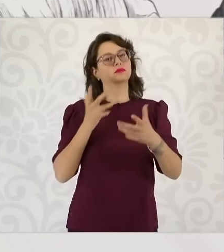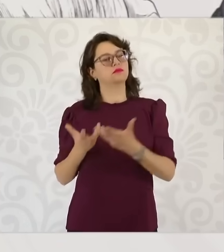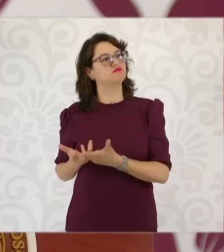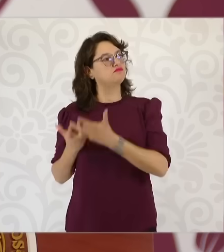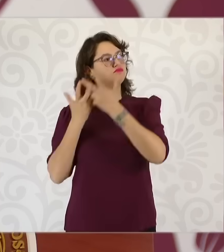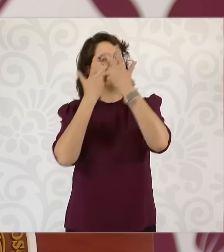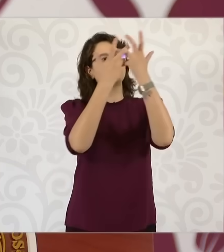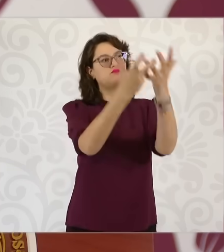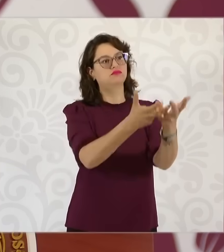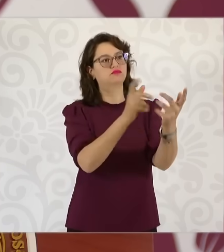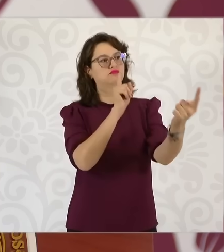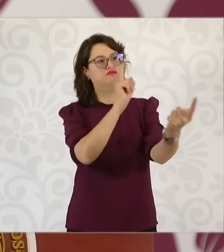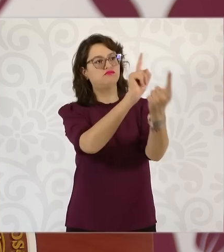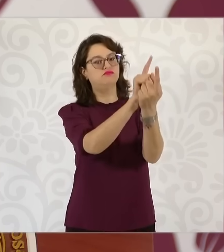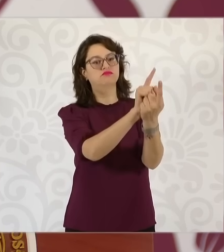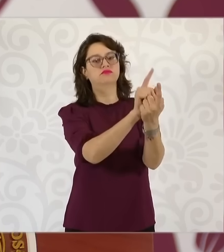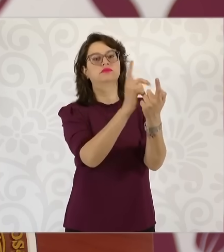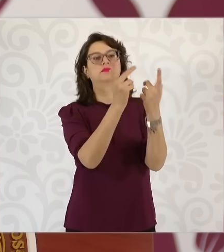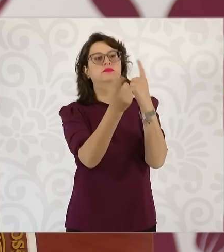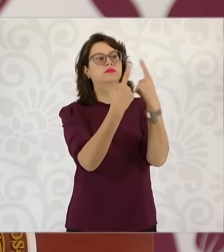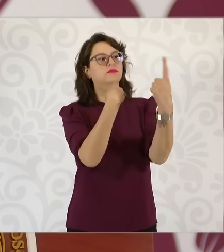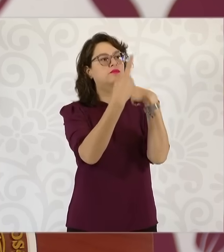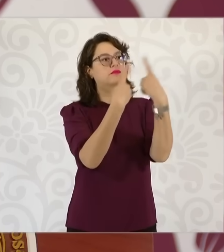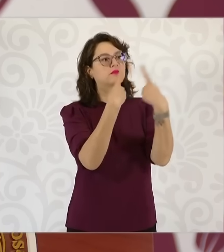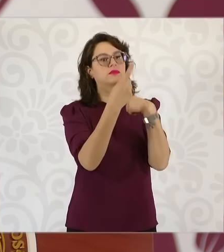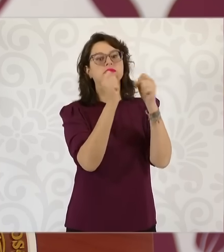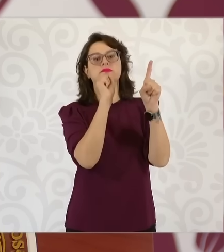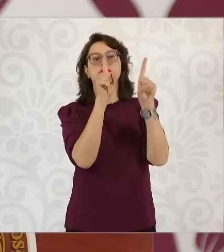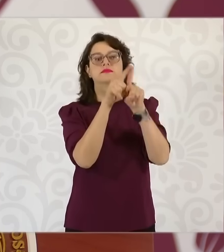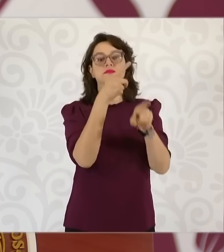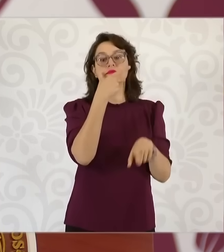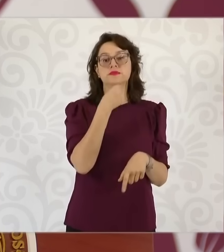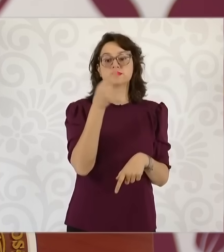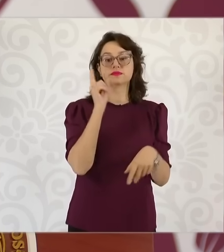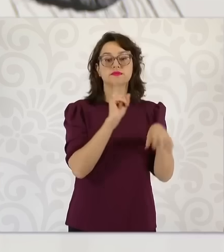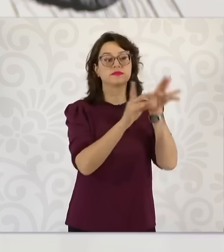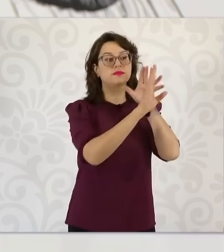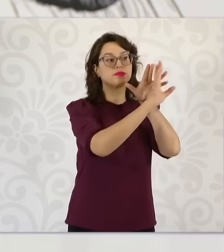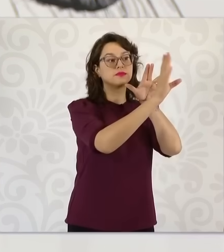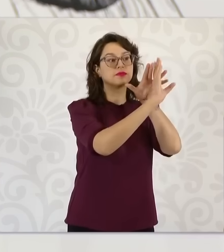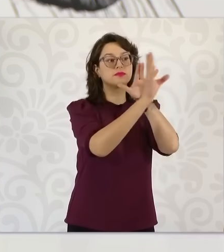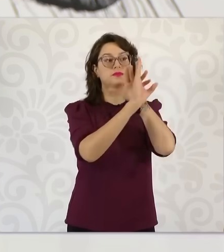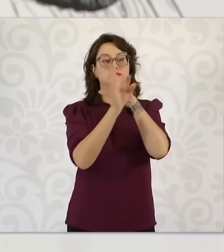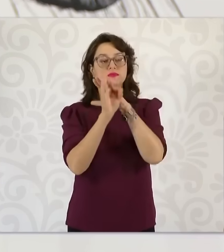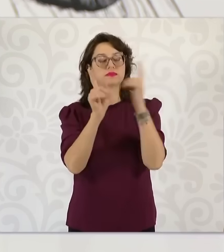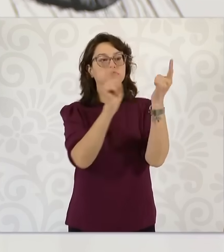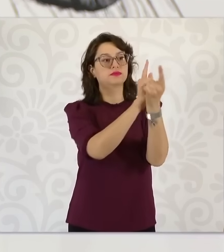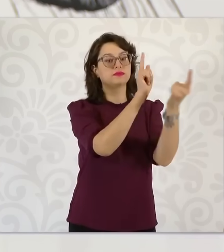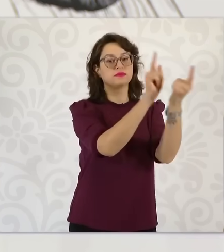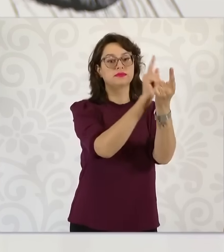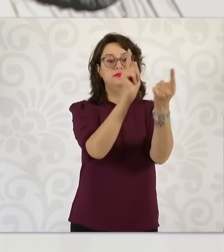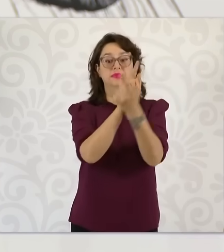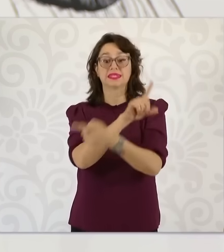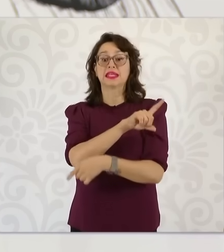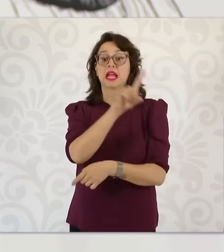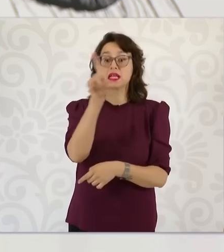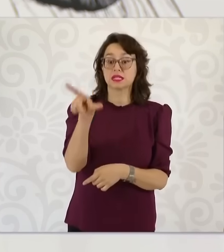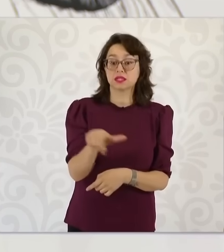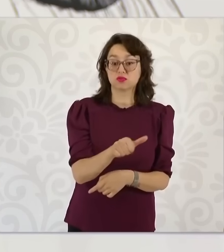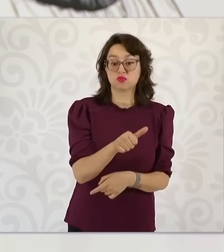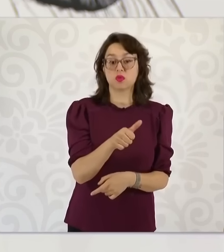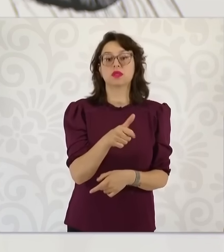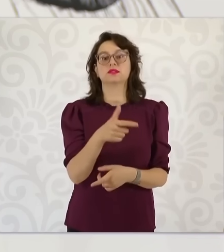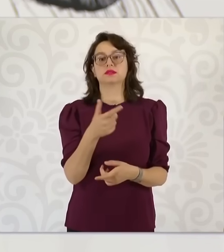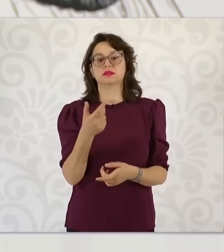paisanas que están en Estados Unidos y ya pues pasando, si quieren, la elección al Poder Judicial,